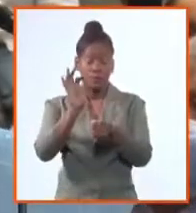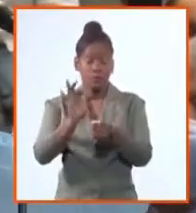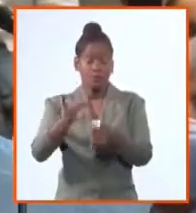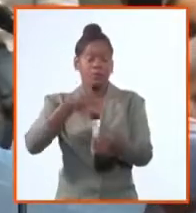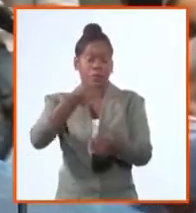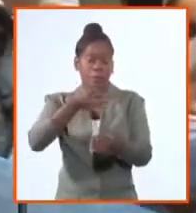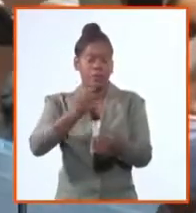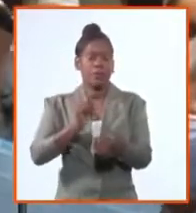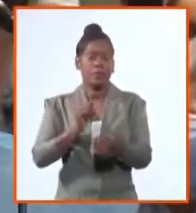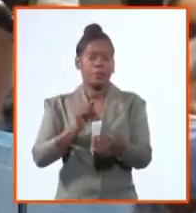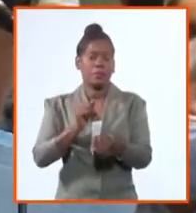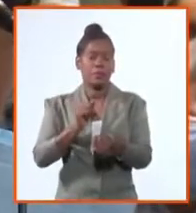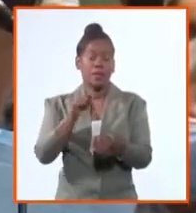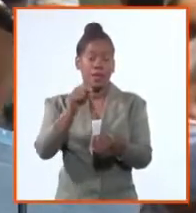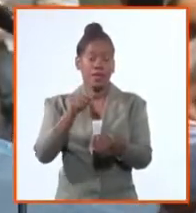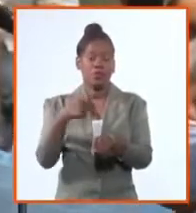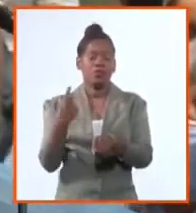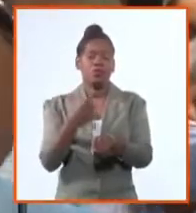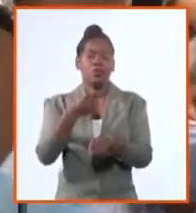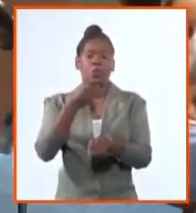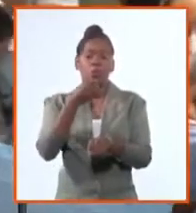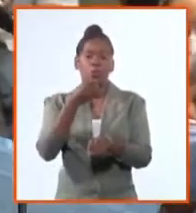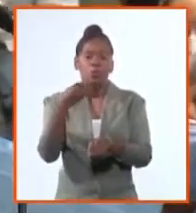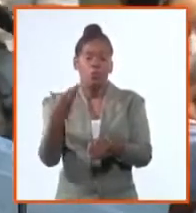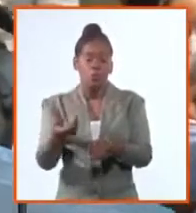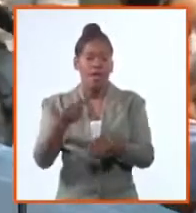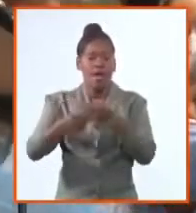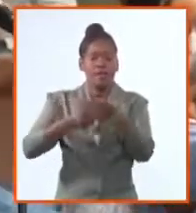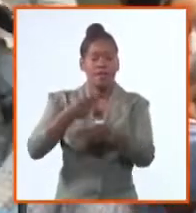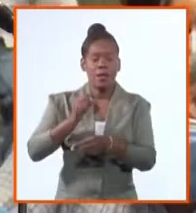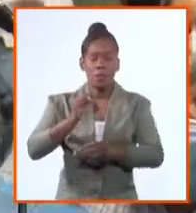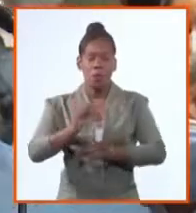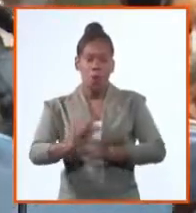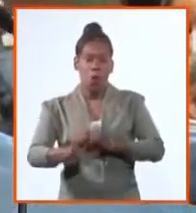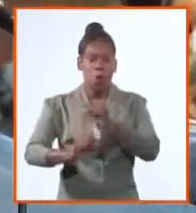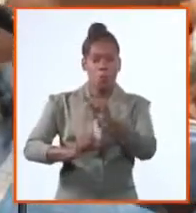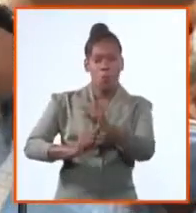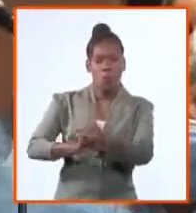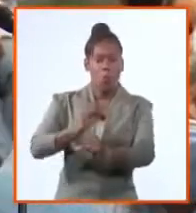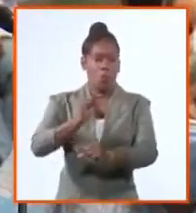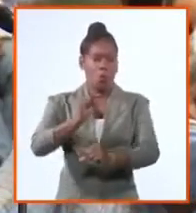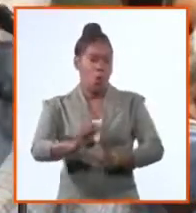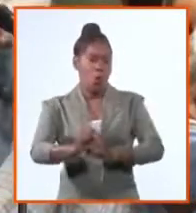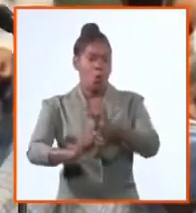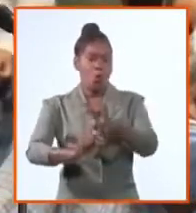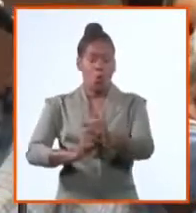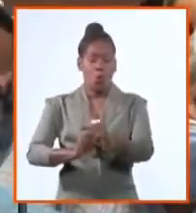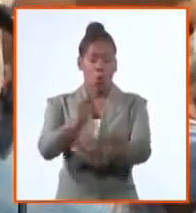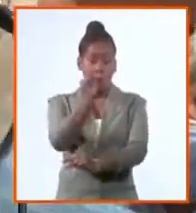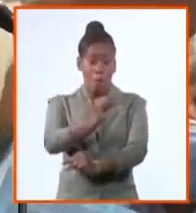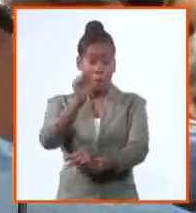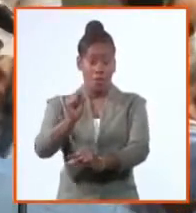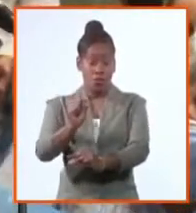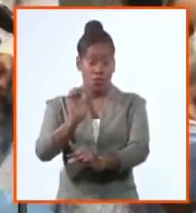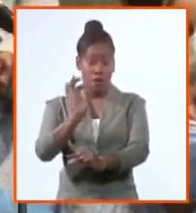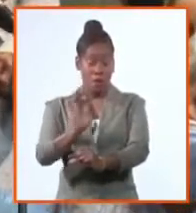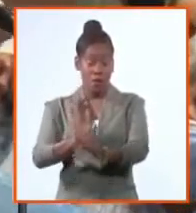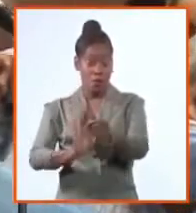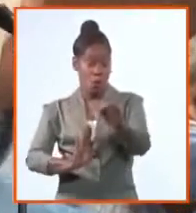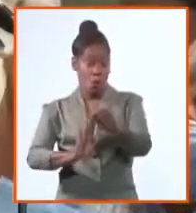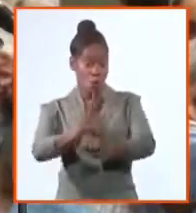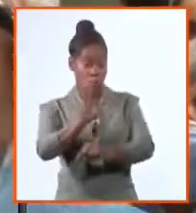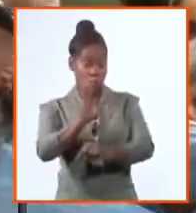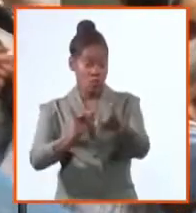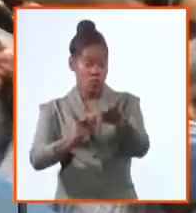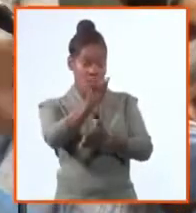que vayamos poco a poco cambiando el sentido de un país de emigración a un país de circularidad, de